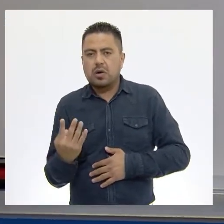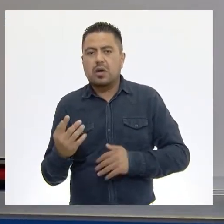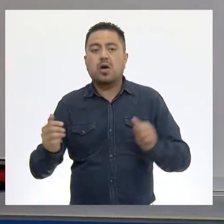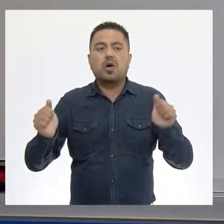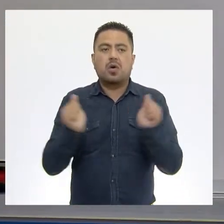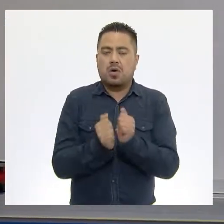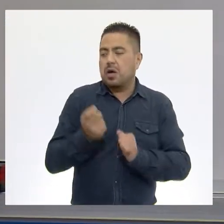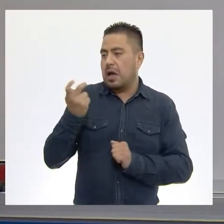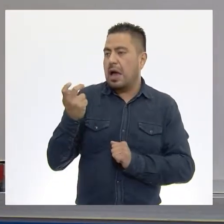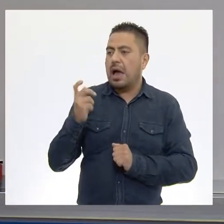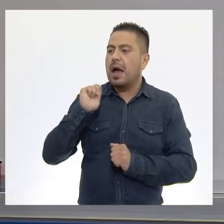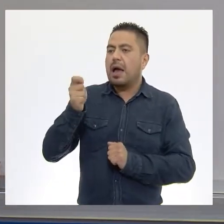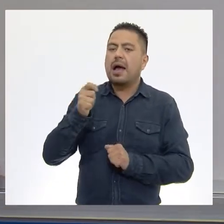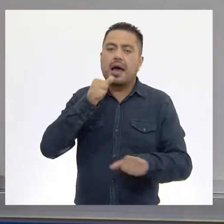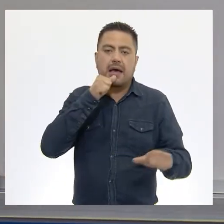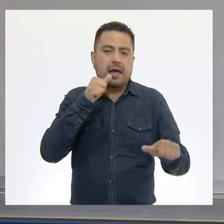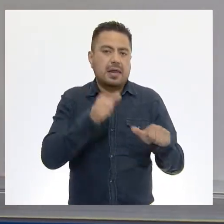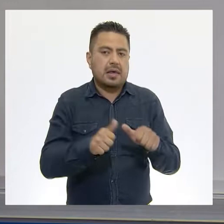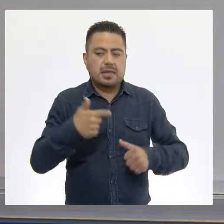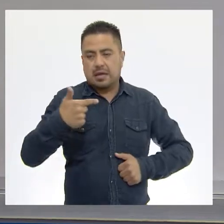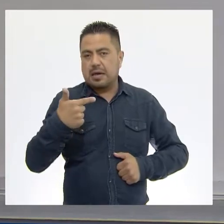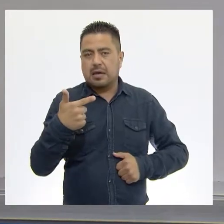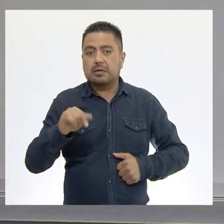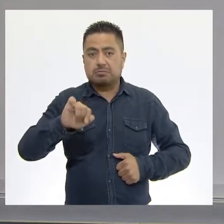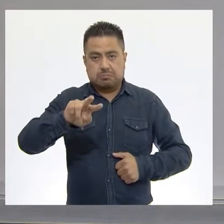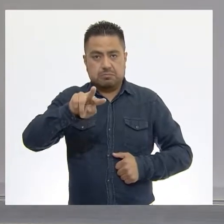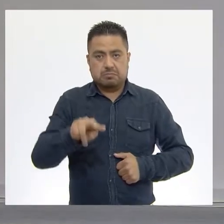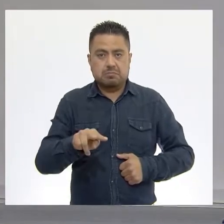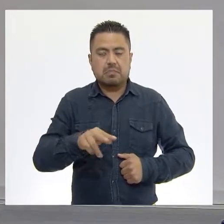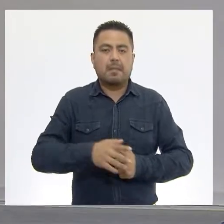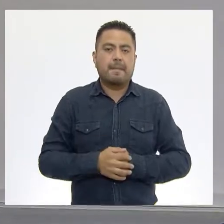con eso ya tendríamos la letra G, ¿cierto?